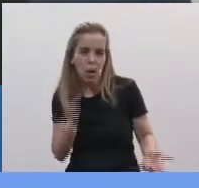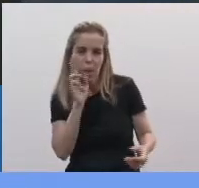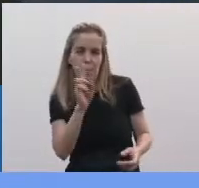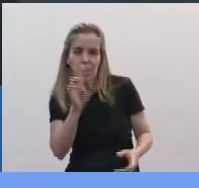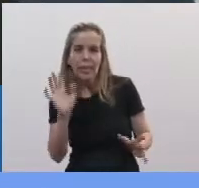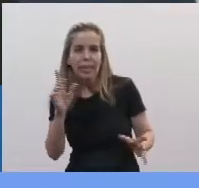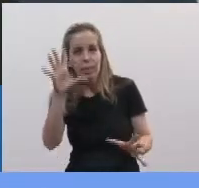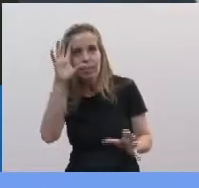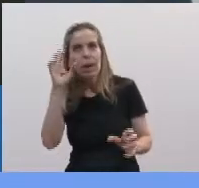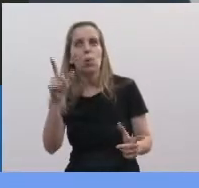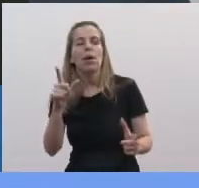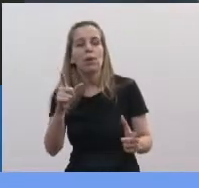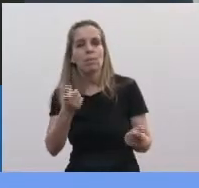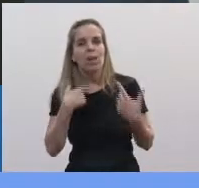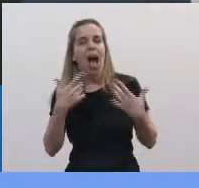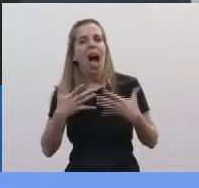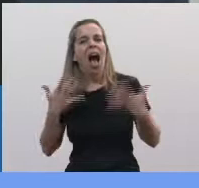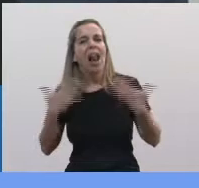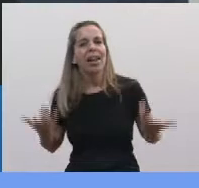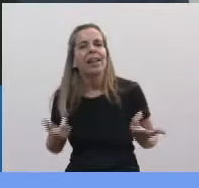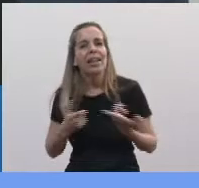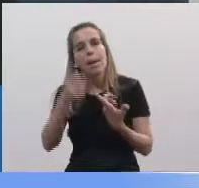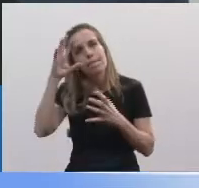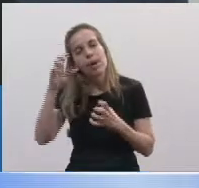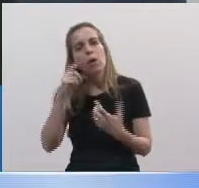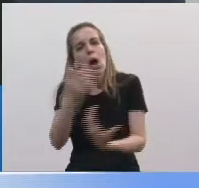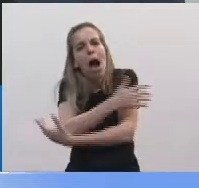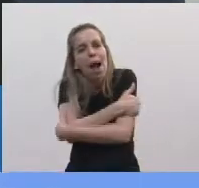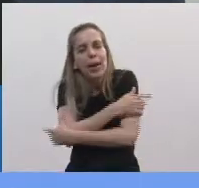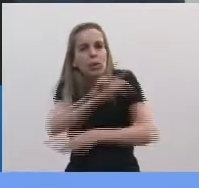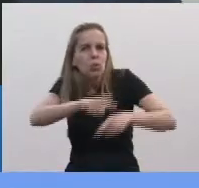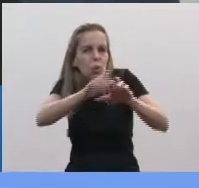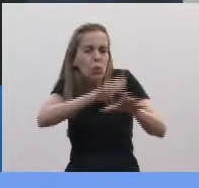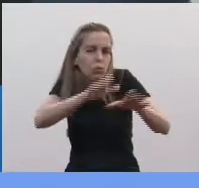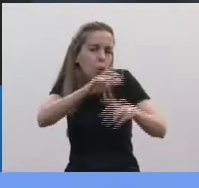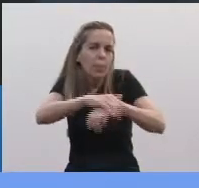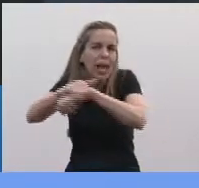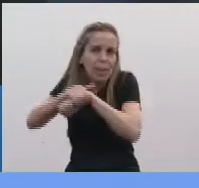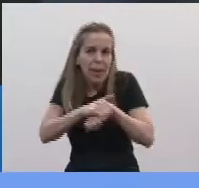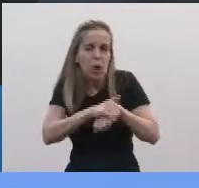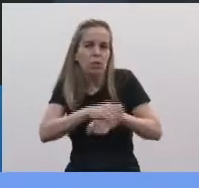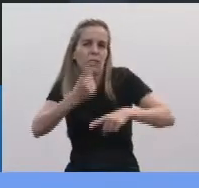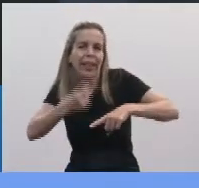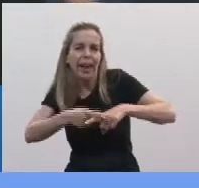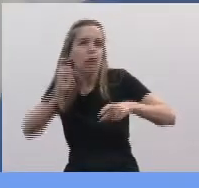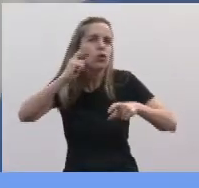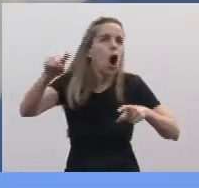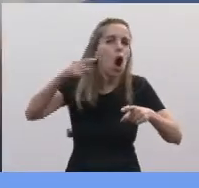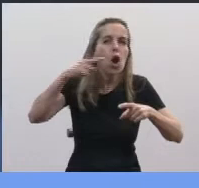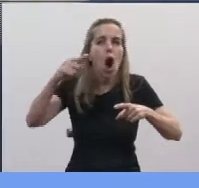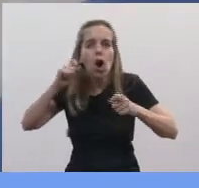Cuando lo recuerdo, me lleno de alegría y me lleno de abrazos de gol con mis amigos. Para mí